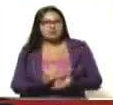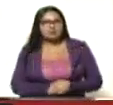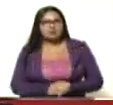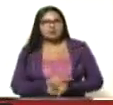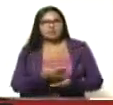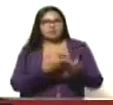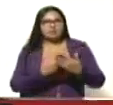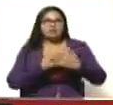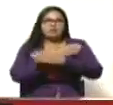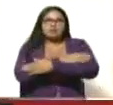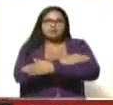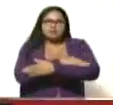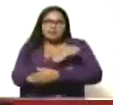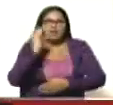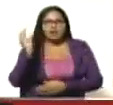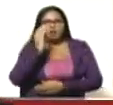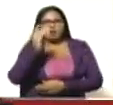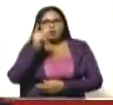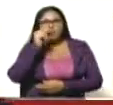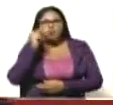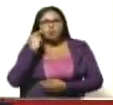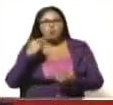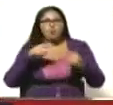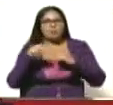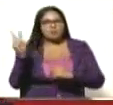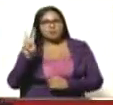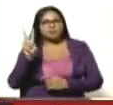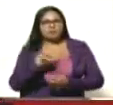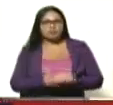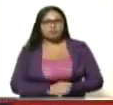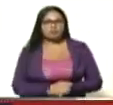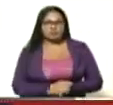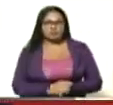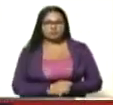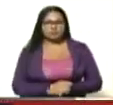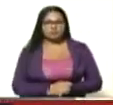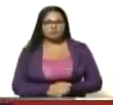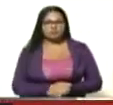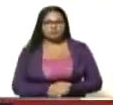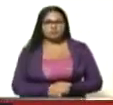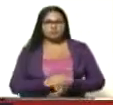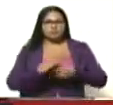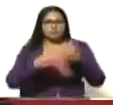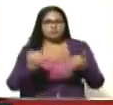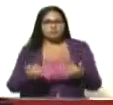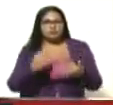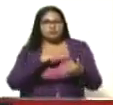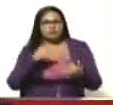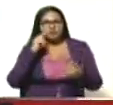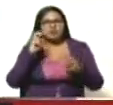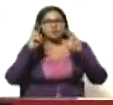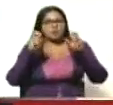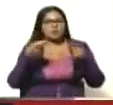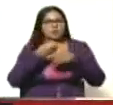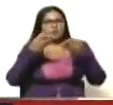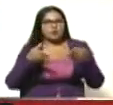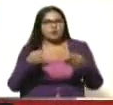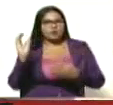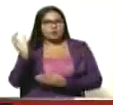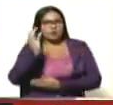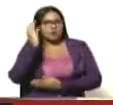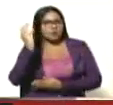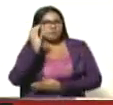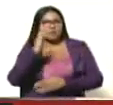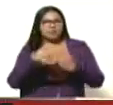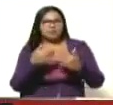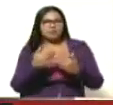abrazarnos colombianos, venezolanos, de fraternizar. y con el nuevo gobierno en Colombia, con